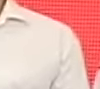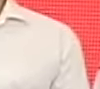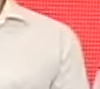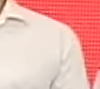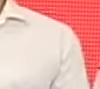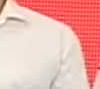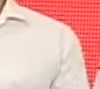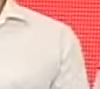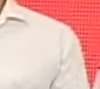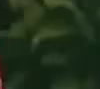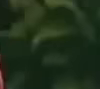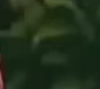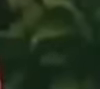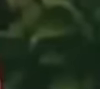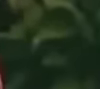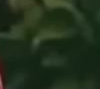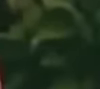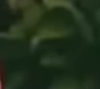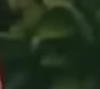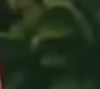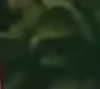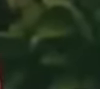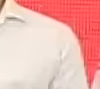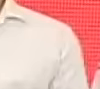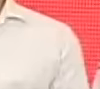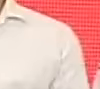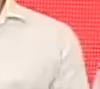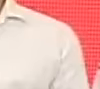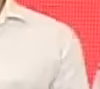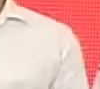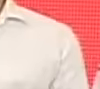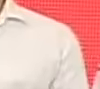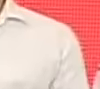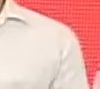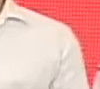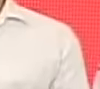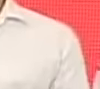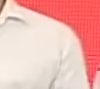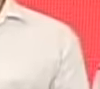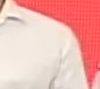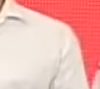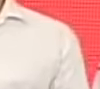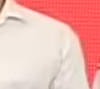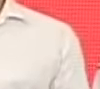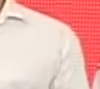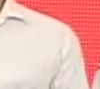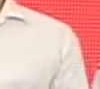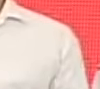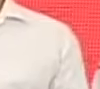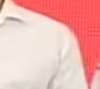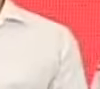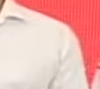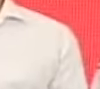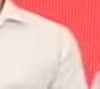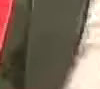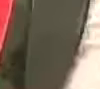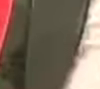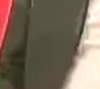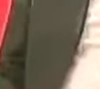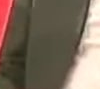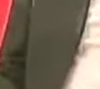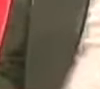primer ministro Roosevelt Kerry de la Mancomunidad de Dominica, primer ministro Ral